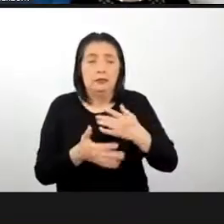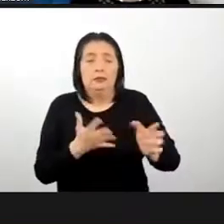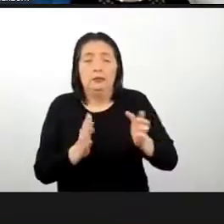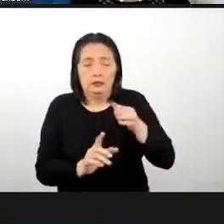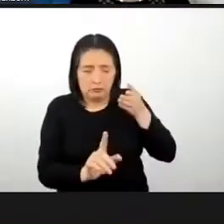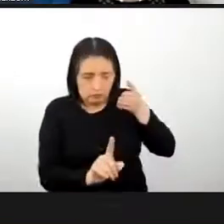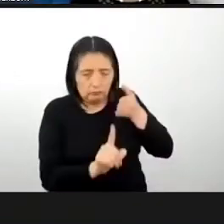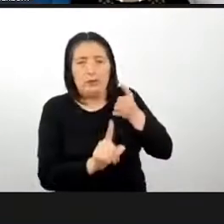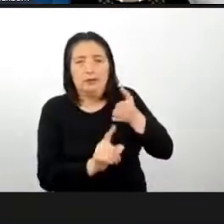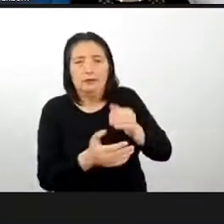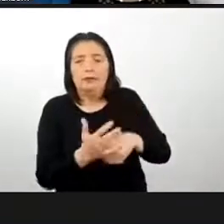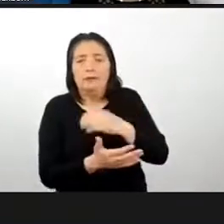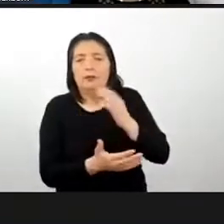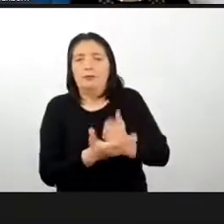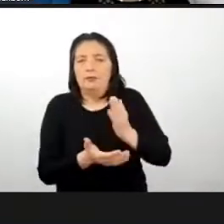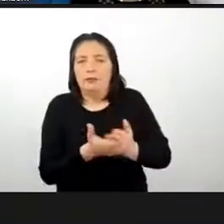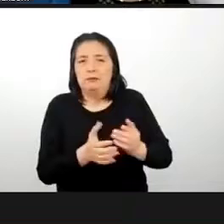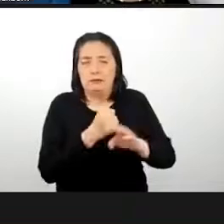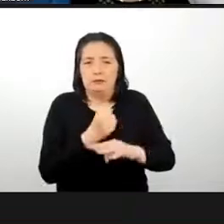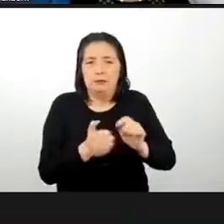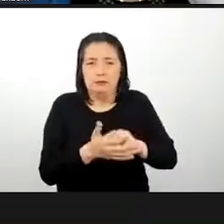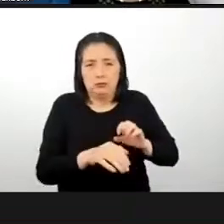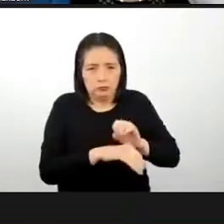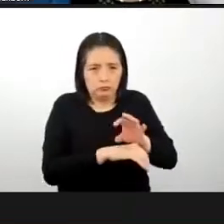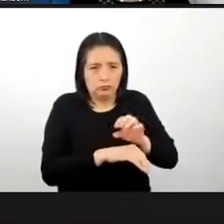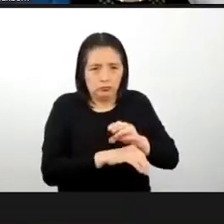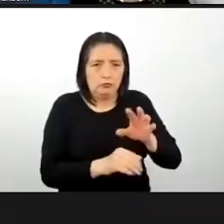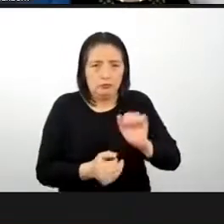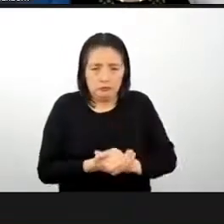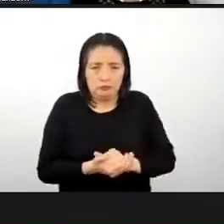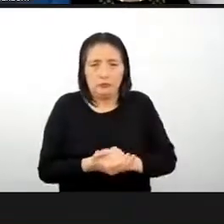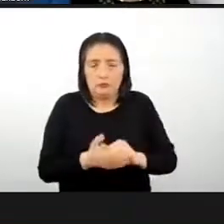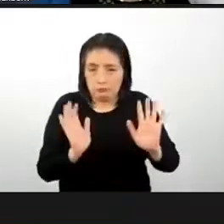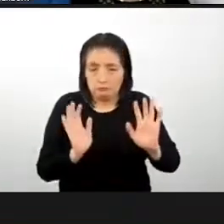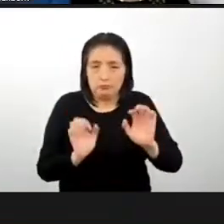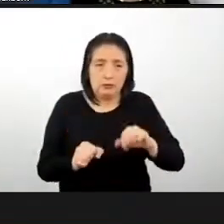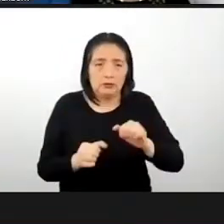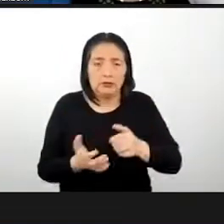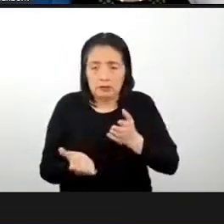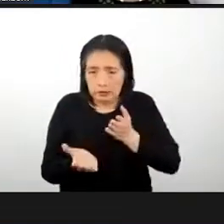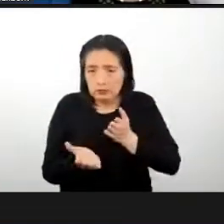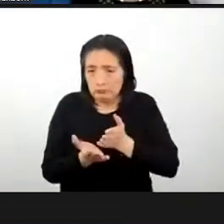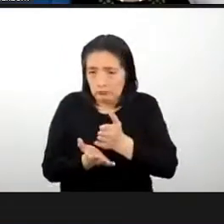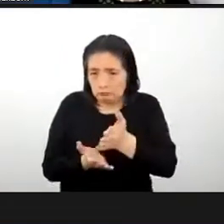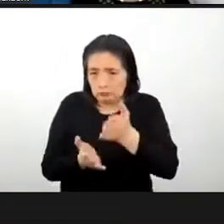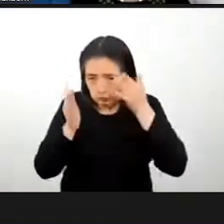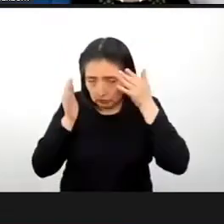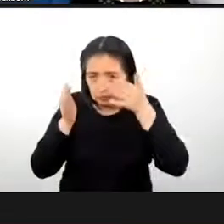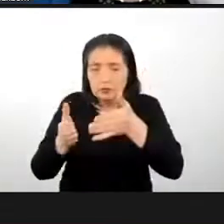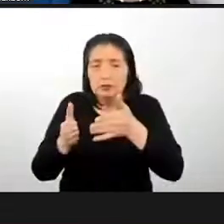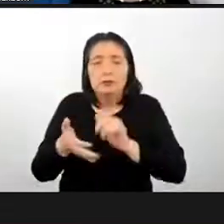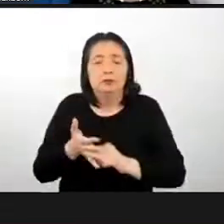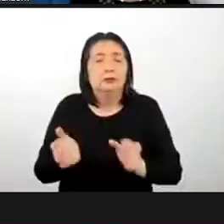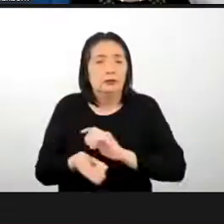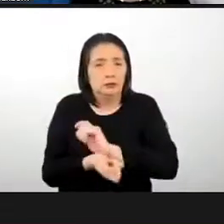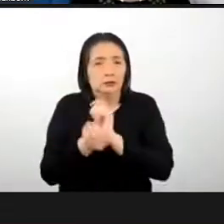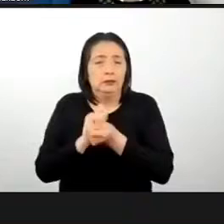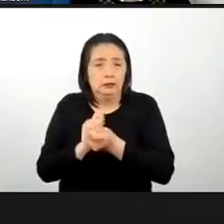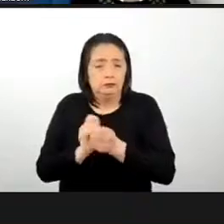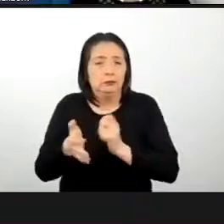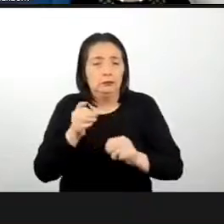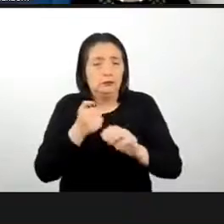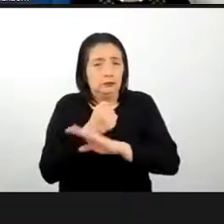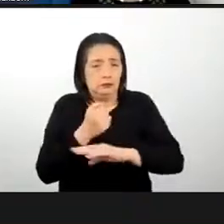problemas estructurales. Justamente sus recomendaciones, ¿no?, están orientadas a producir cambios sobre la